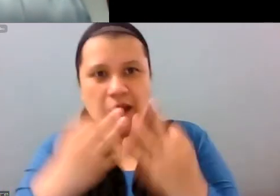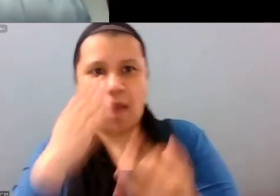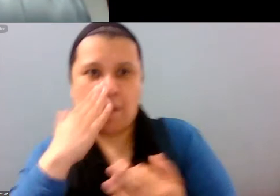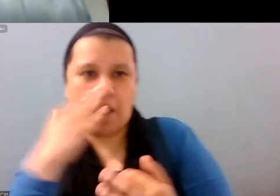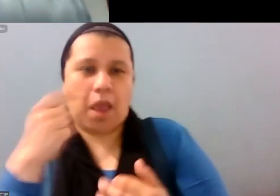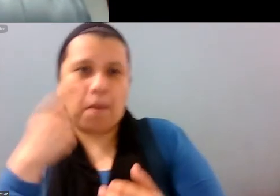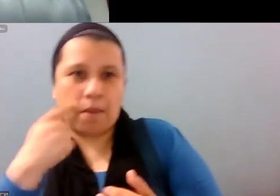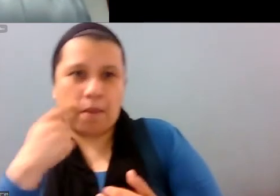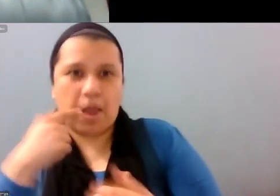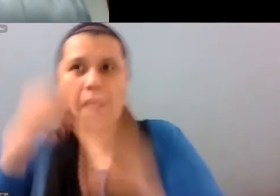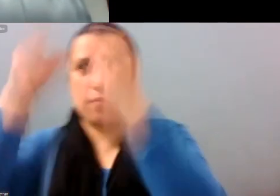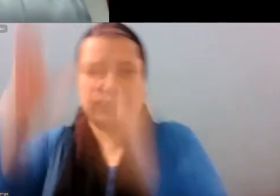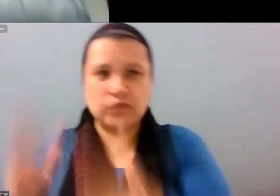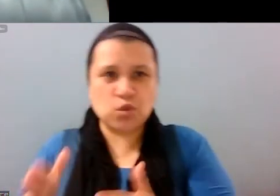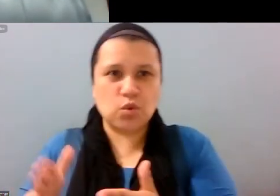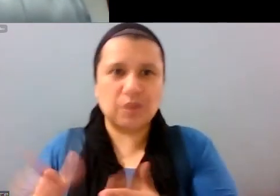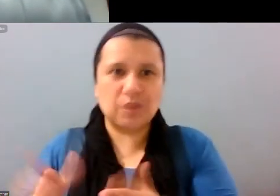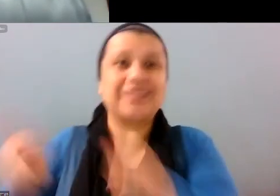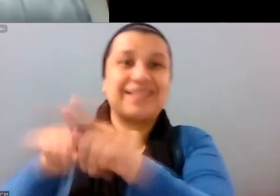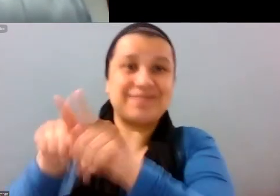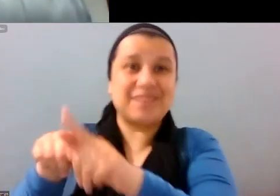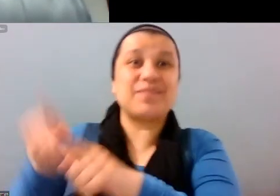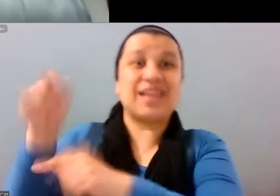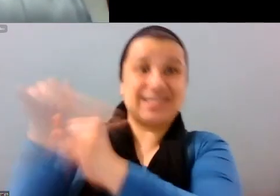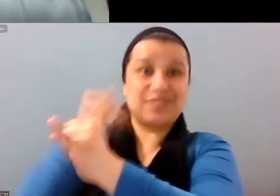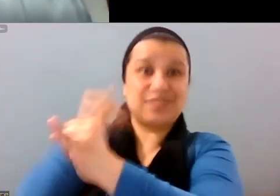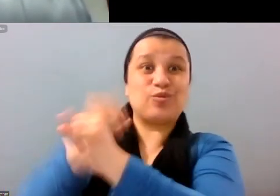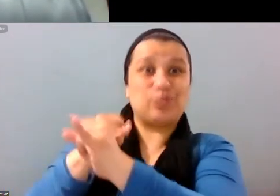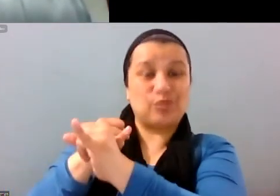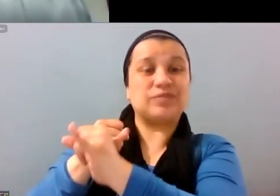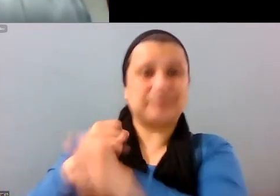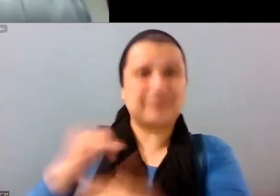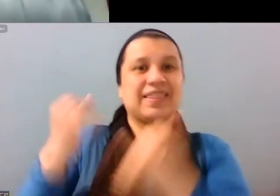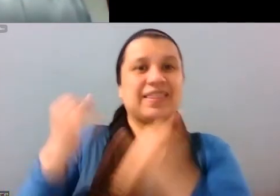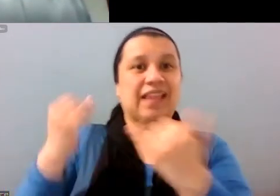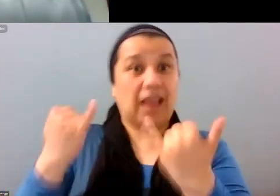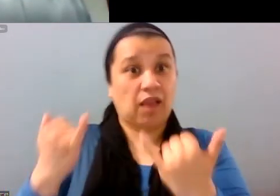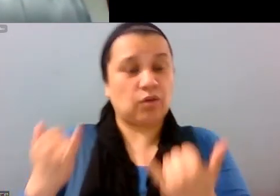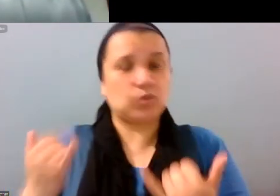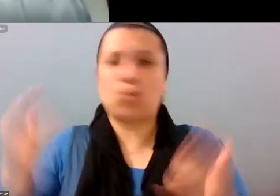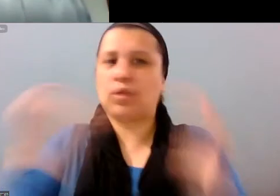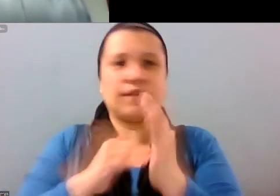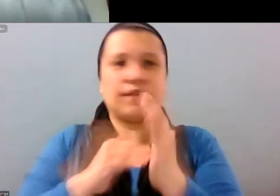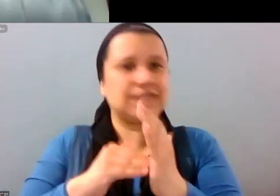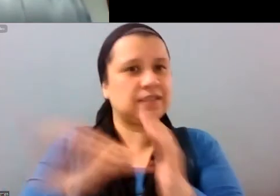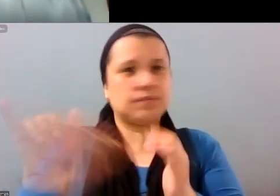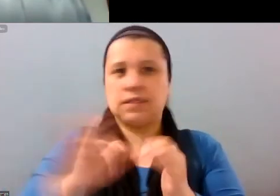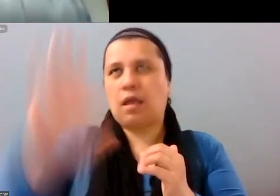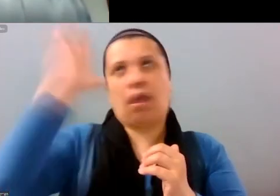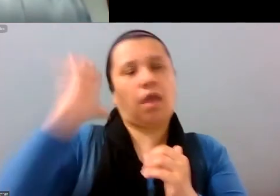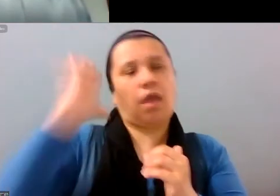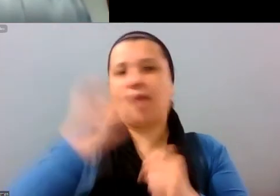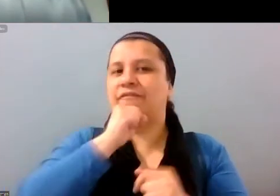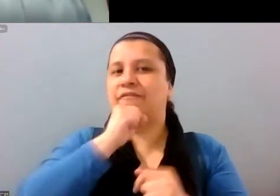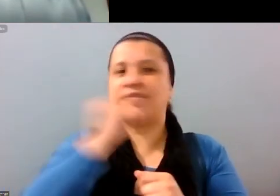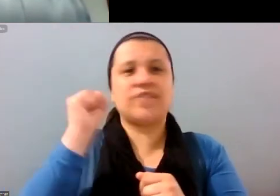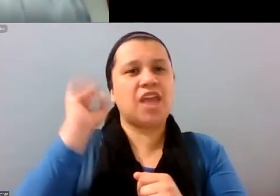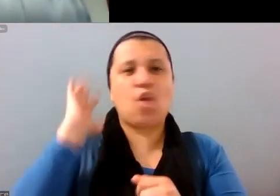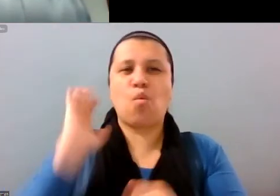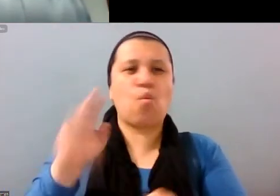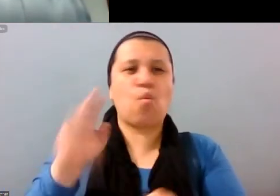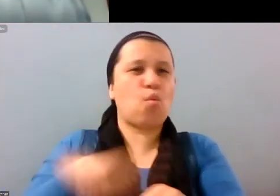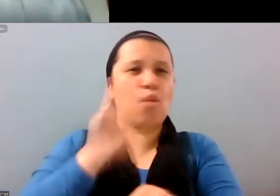docentes y las mismas instituciones ahora no volveremos a esa vieja normalidad no vamos a